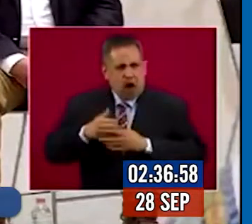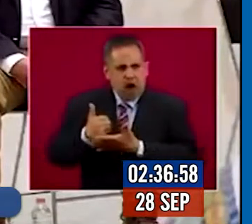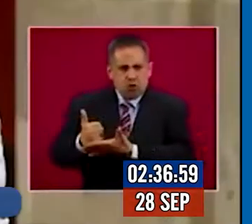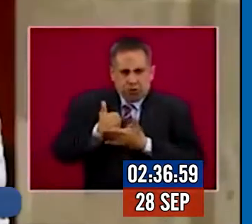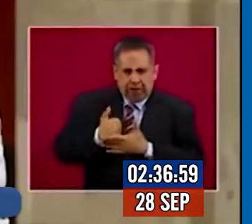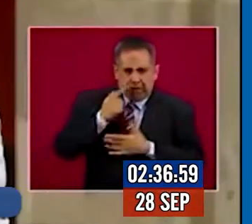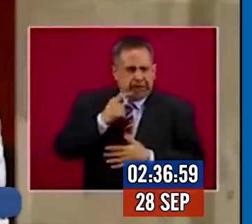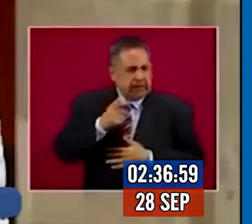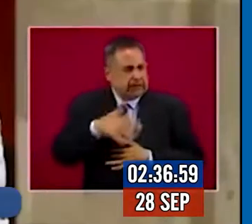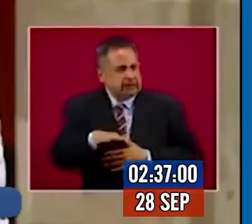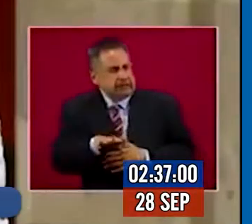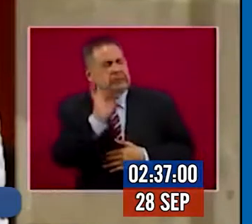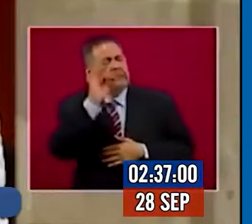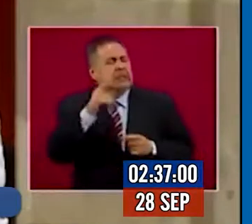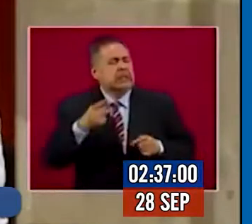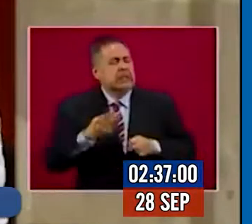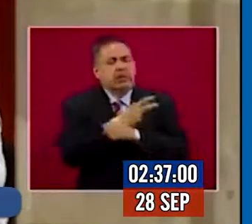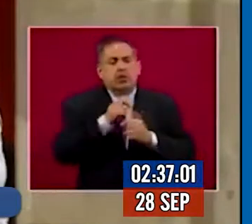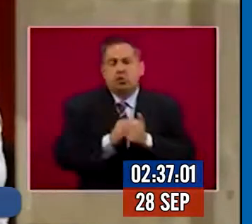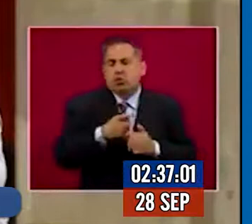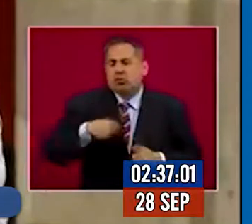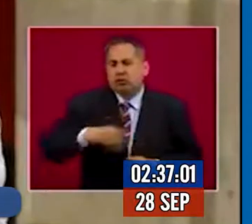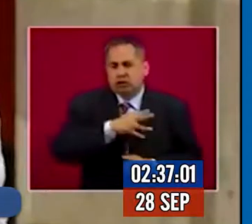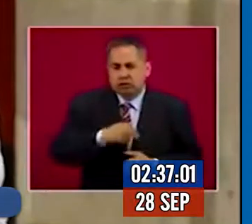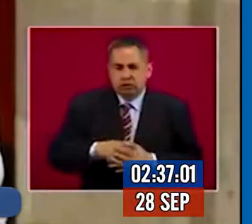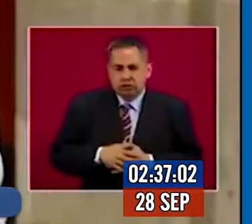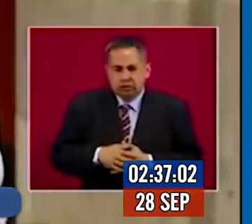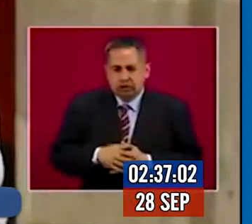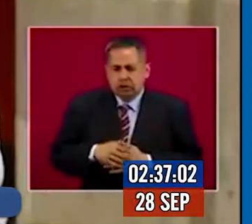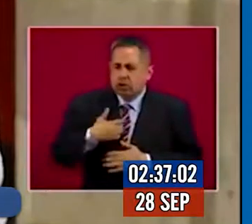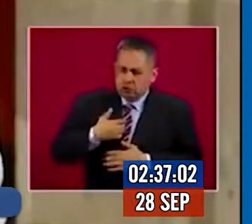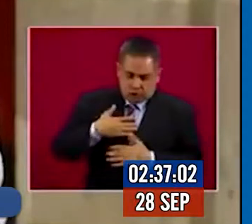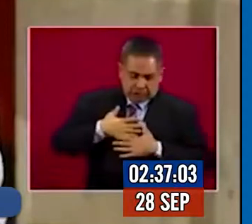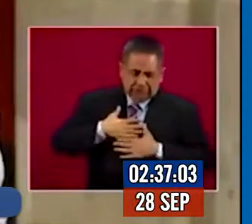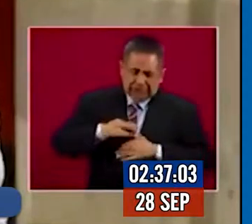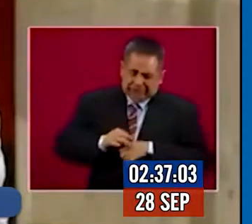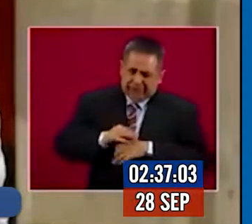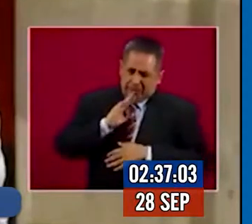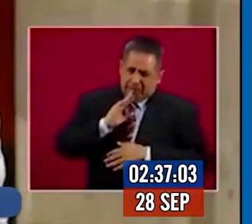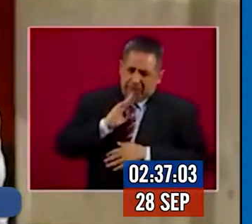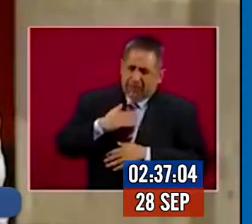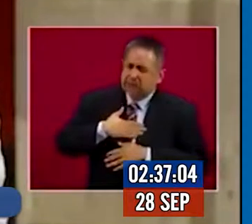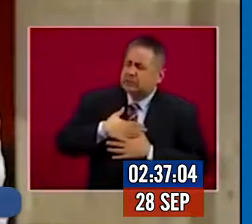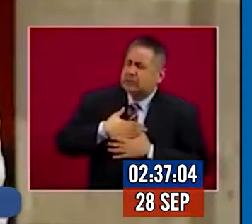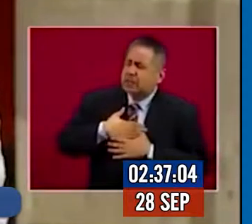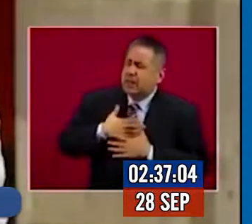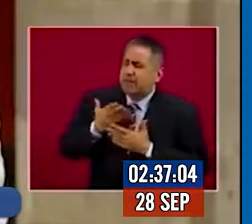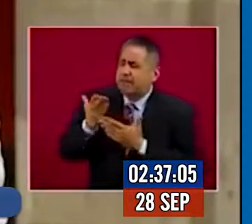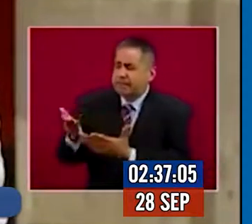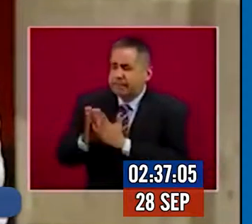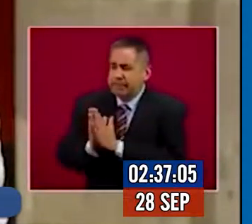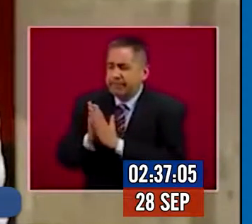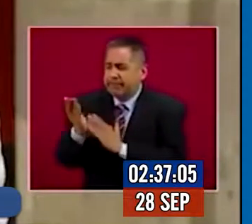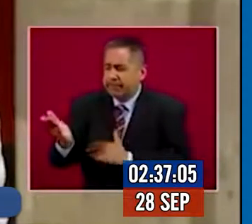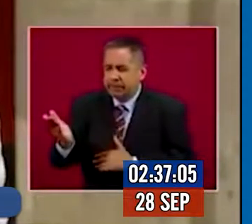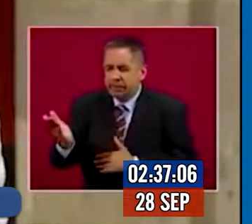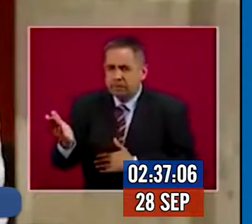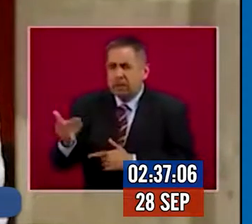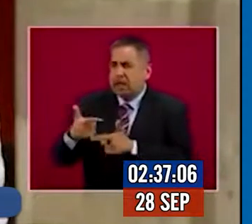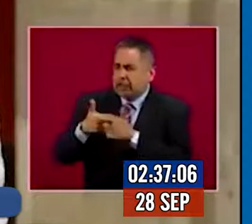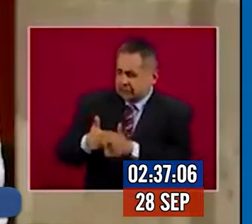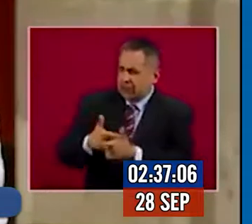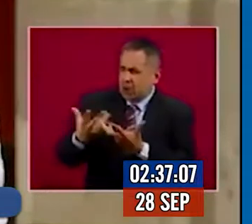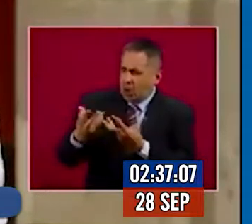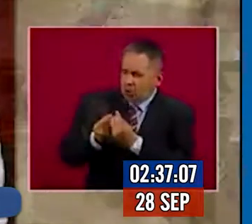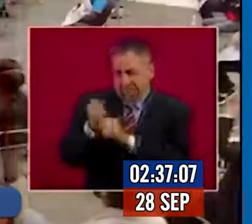a encontrar a nuestros muchachos como madre le pido pues que sigamos